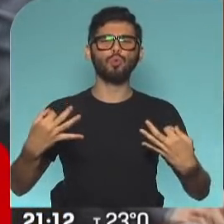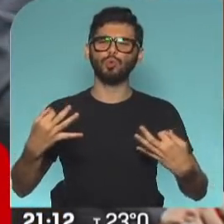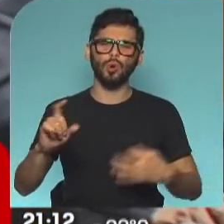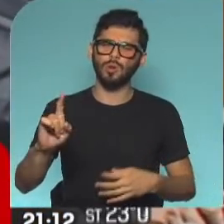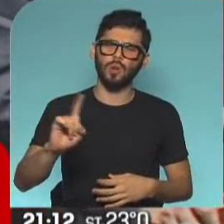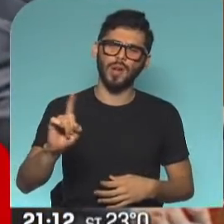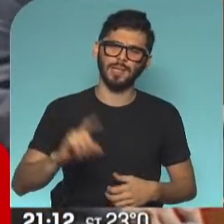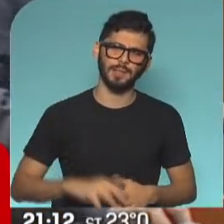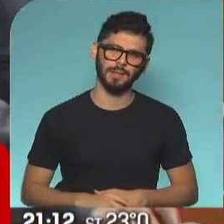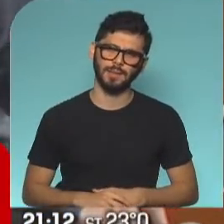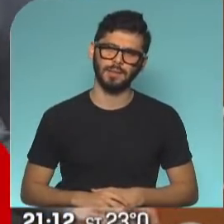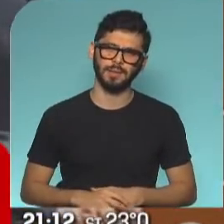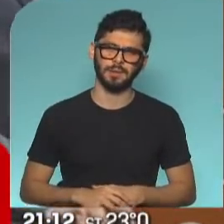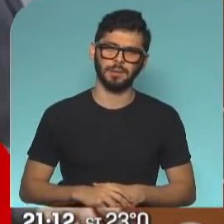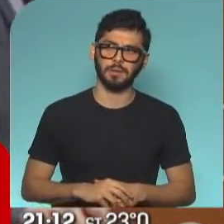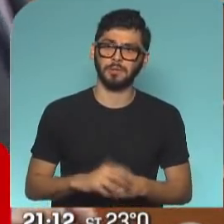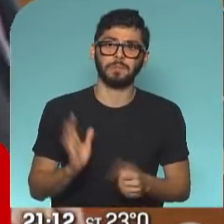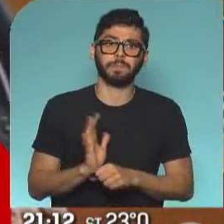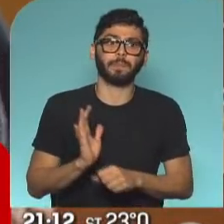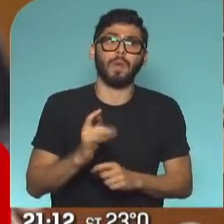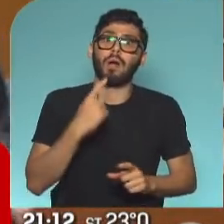y que nadie sensatamente puede negarlo.